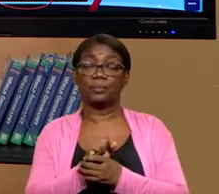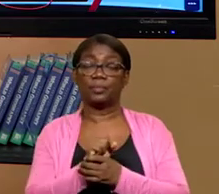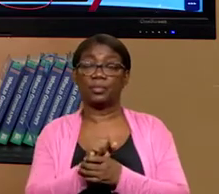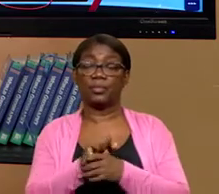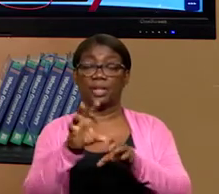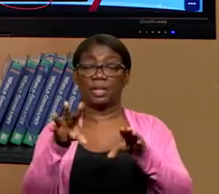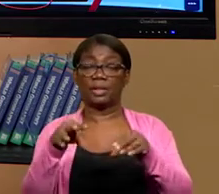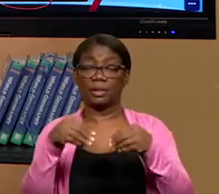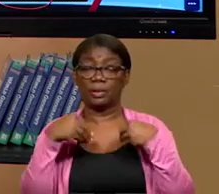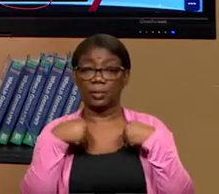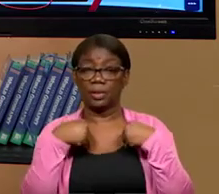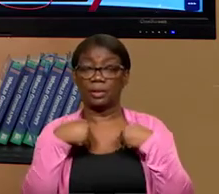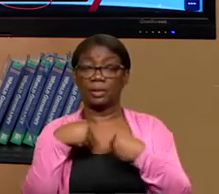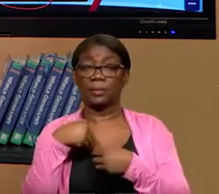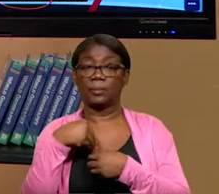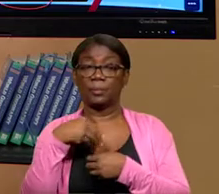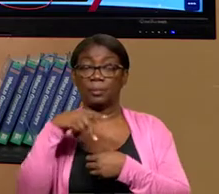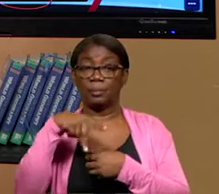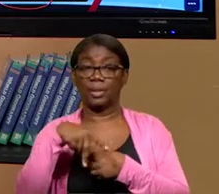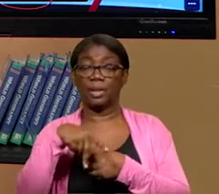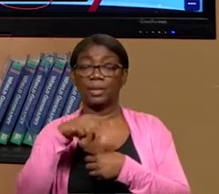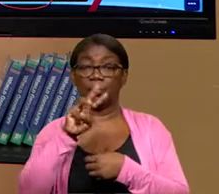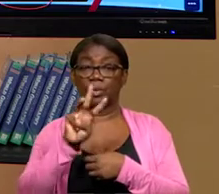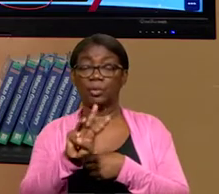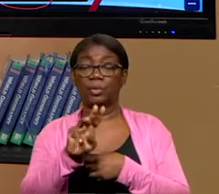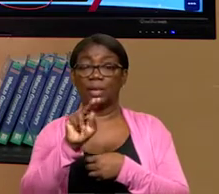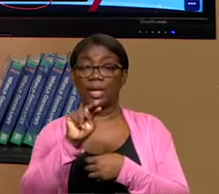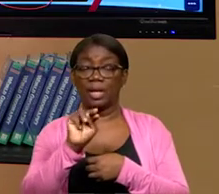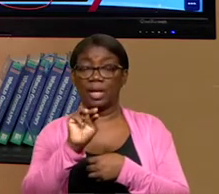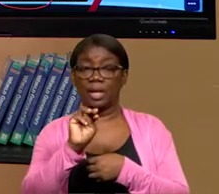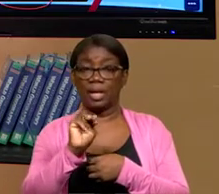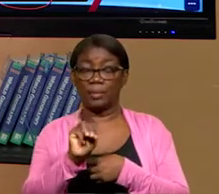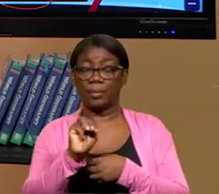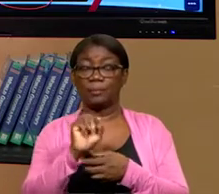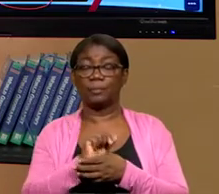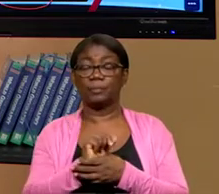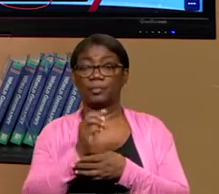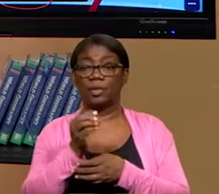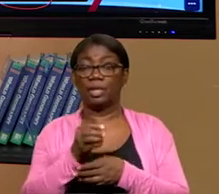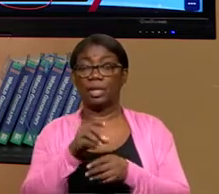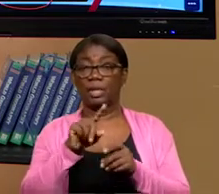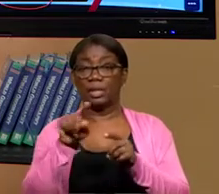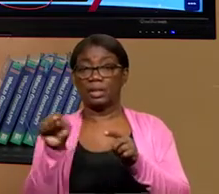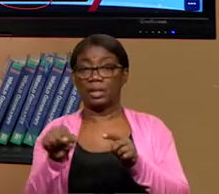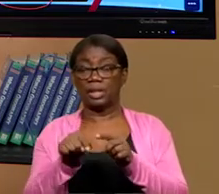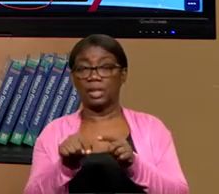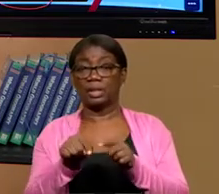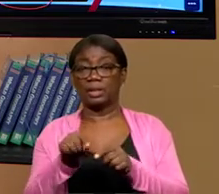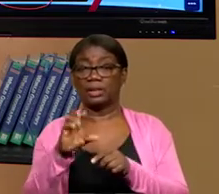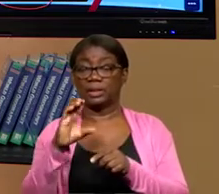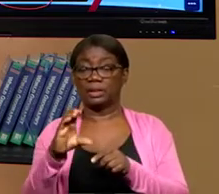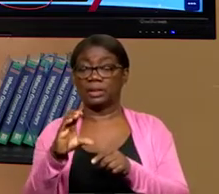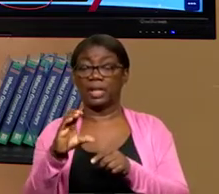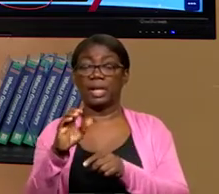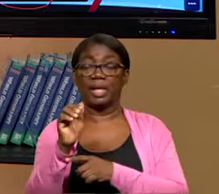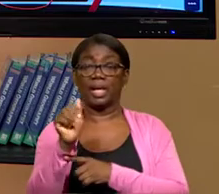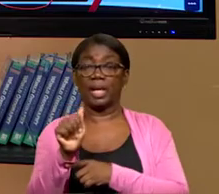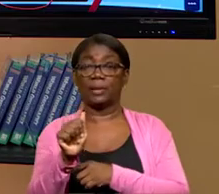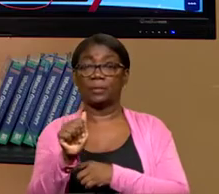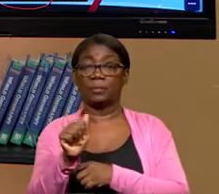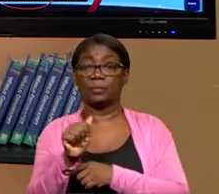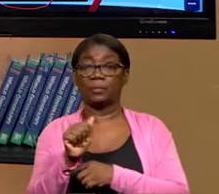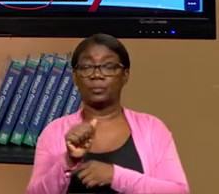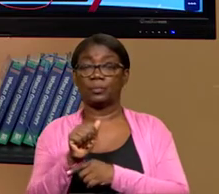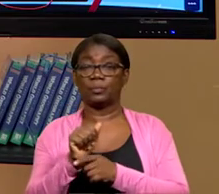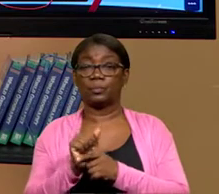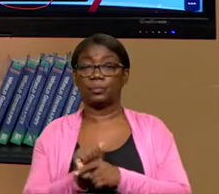generación PWM, posteriormente entregan esa oscilación en CA. Entonces tendríamos